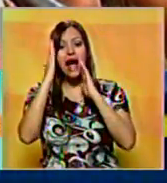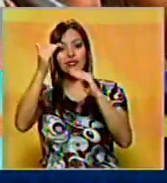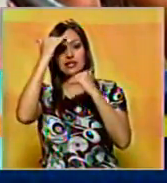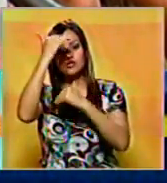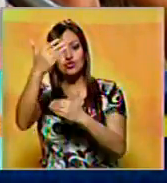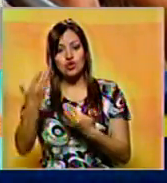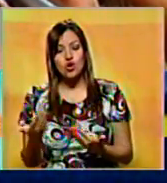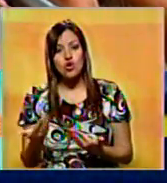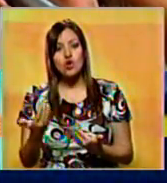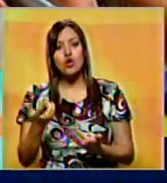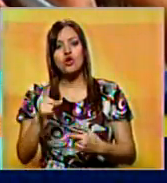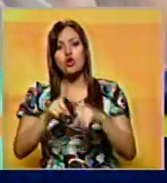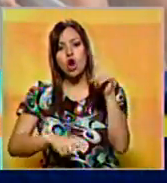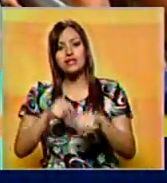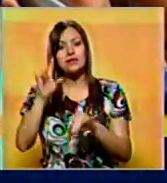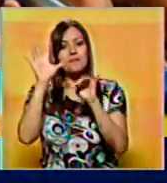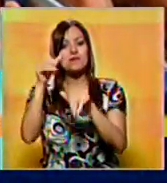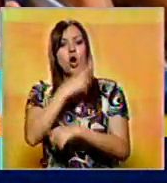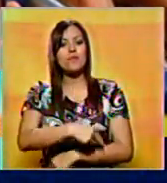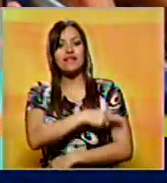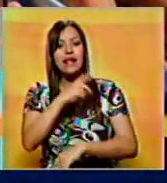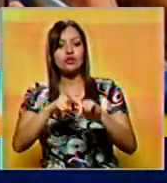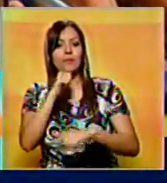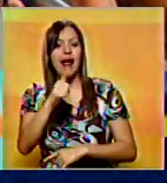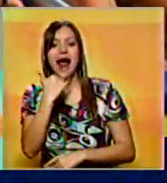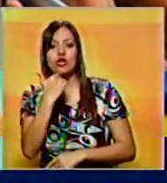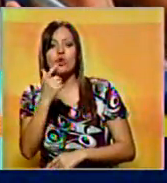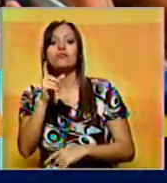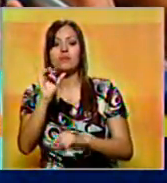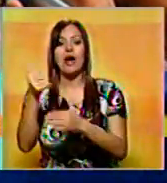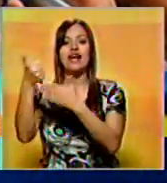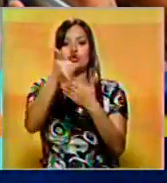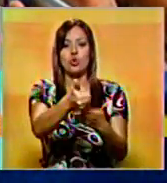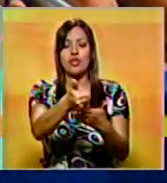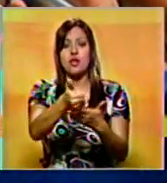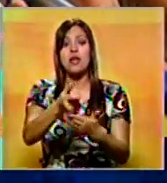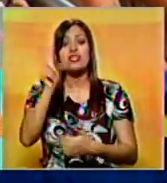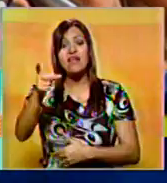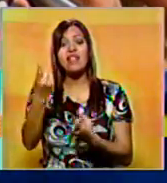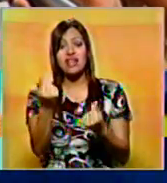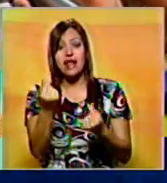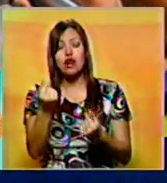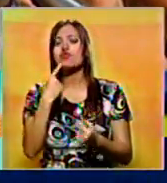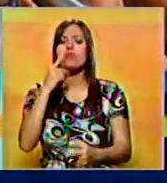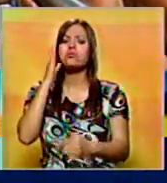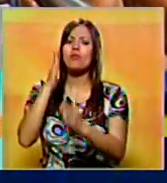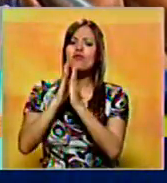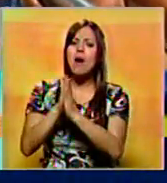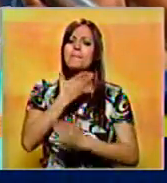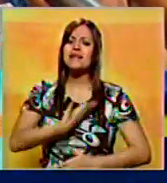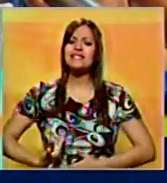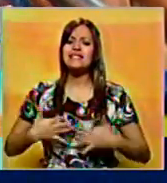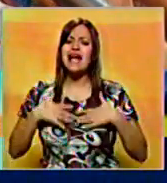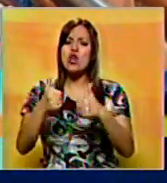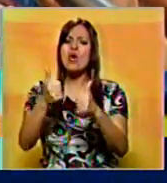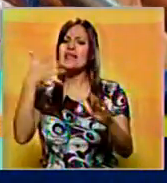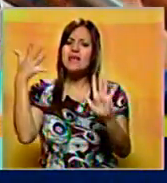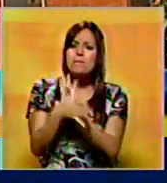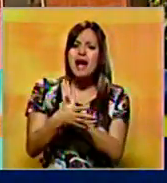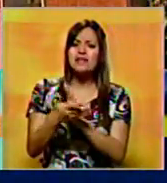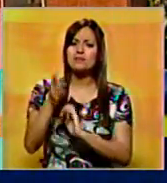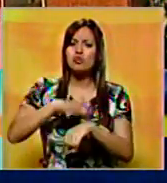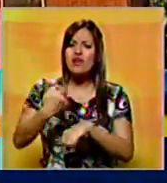irregularidades que hay en el mismo hospital debe haber un fondo y en la cual nosotros exigimos al presidente de salud que nos diga qué está pasando en esta